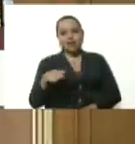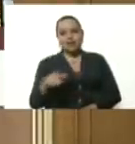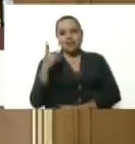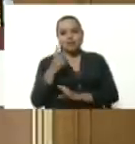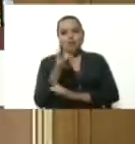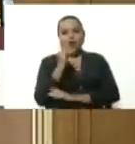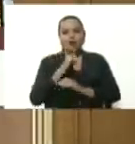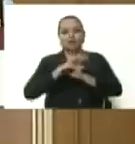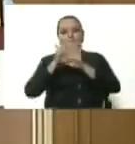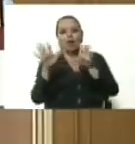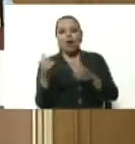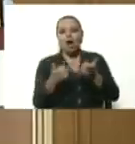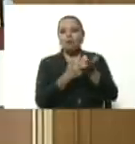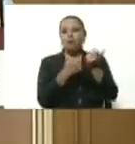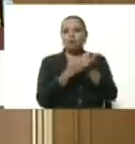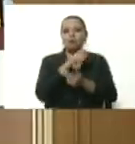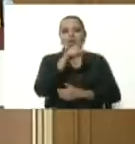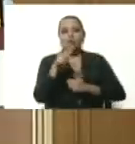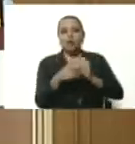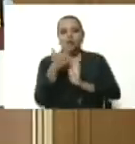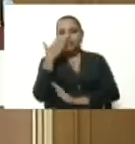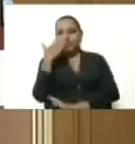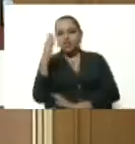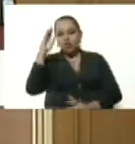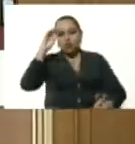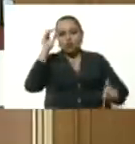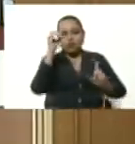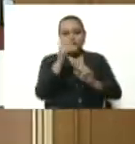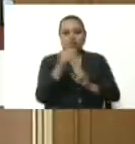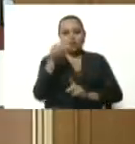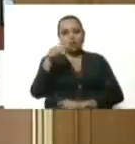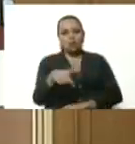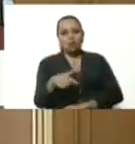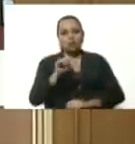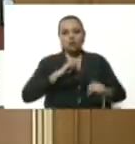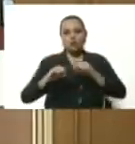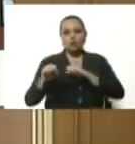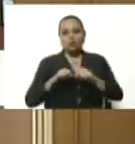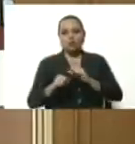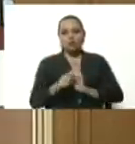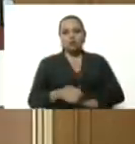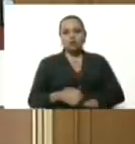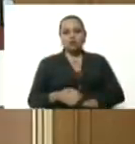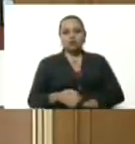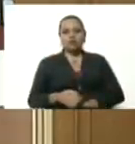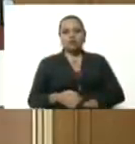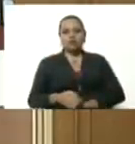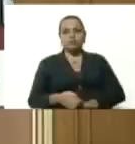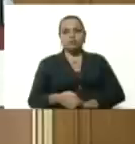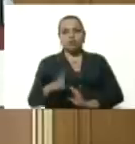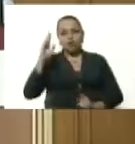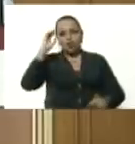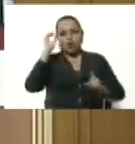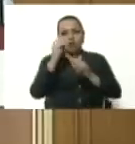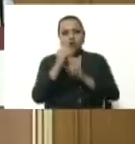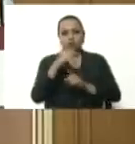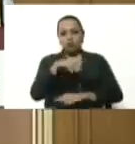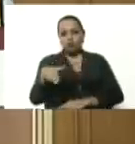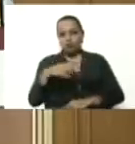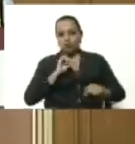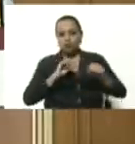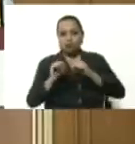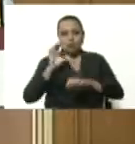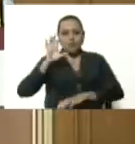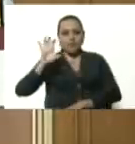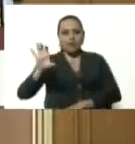total, absoluta, frente a los objetivos que hoy nos mueven como patriotas. Y los objetivos que hoy nos mueven como